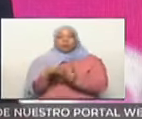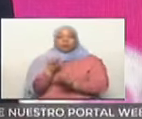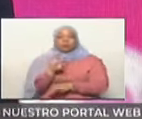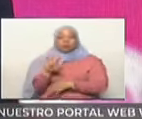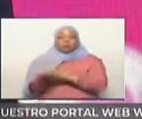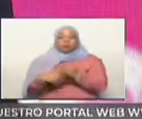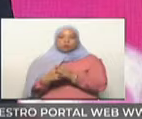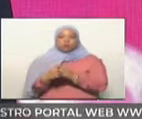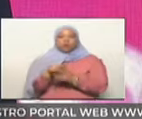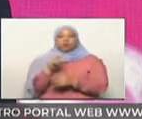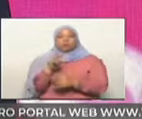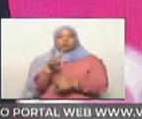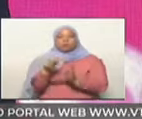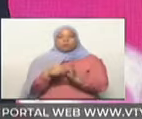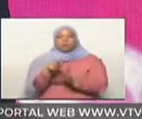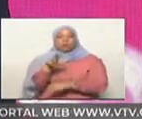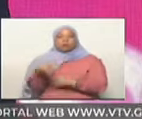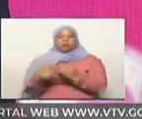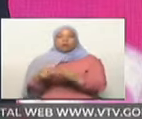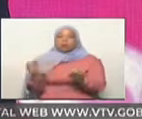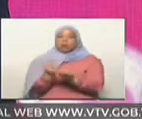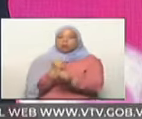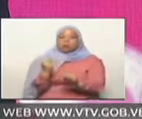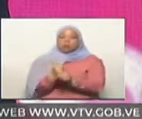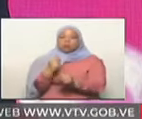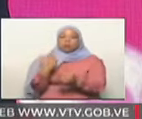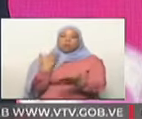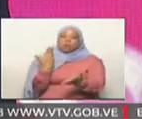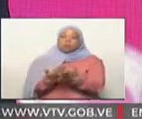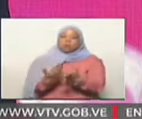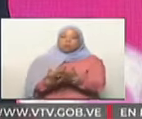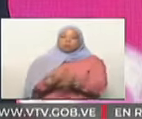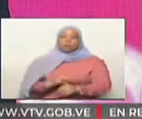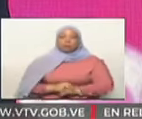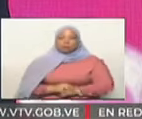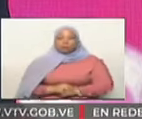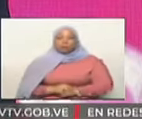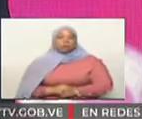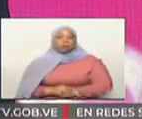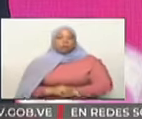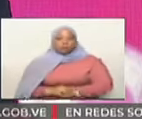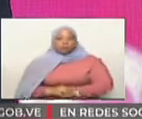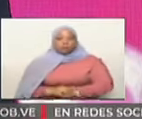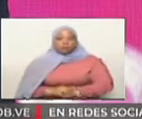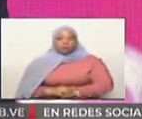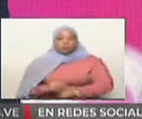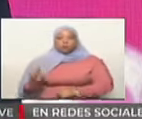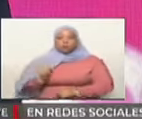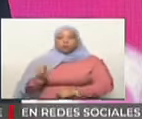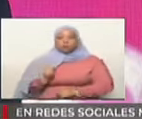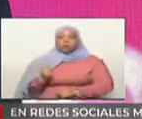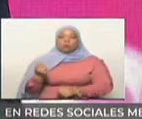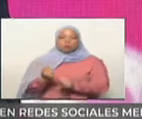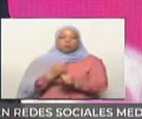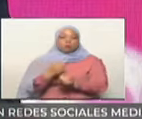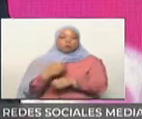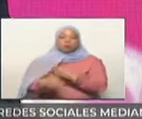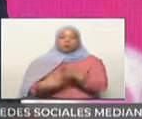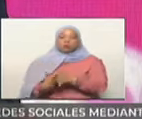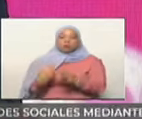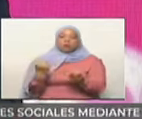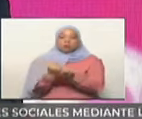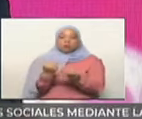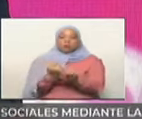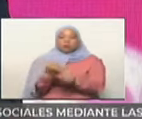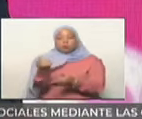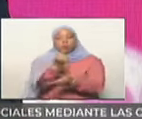2025-2031. Me puse a trabajar propuesta por propuesta y a formular de puño y letra